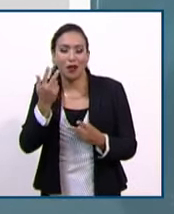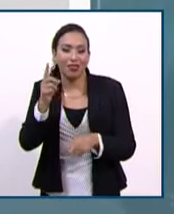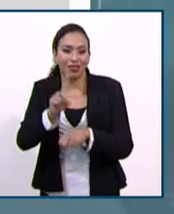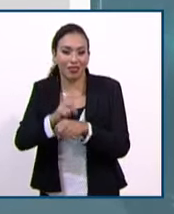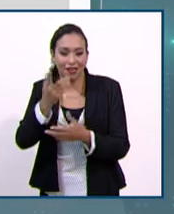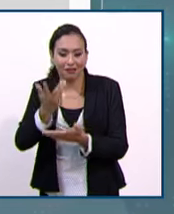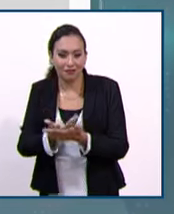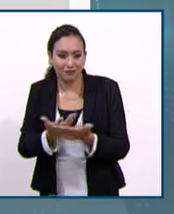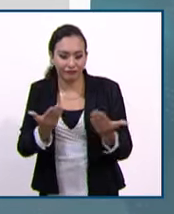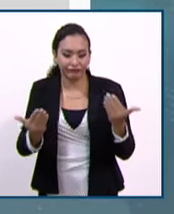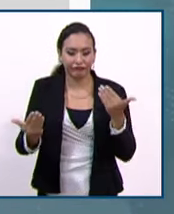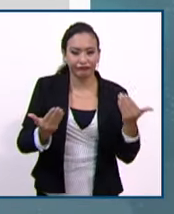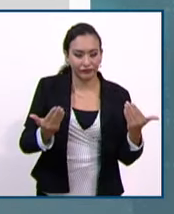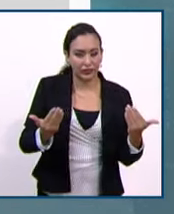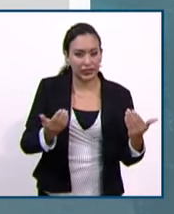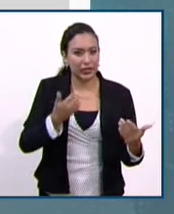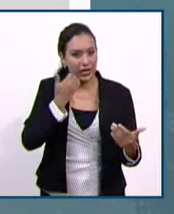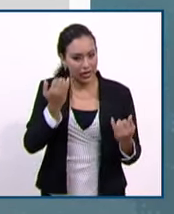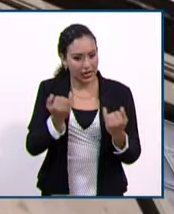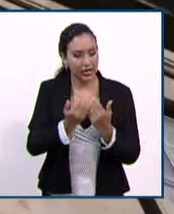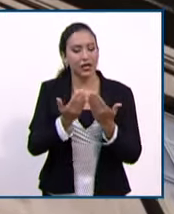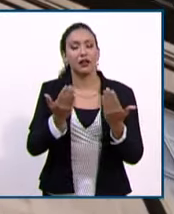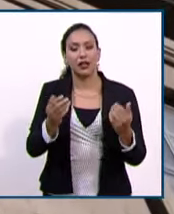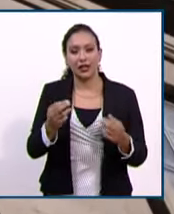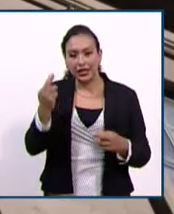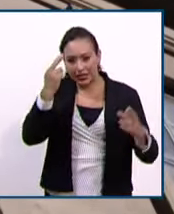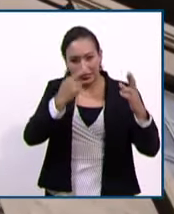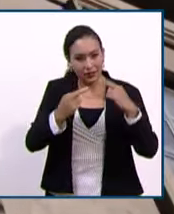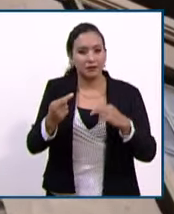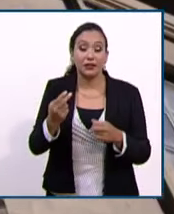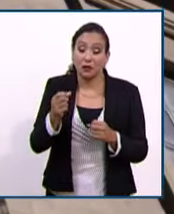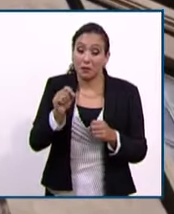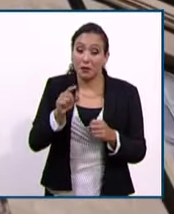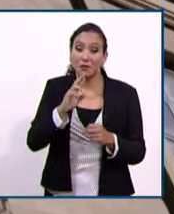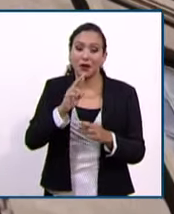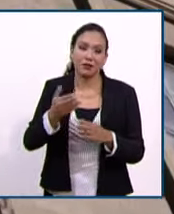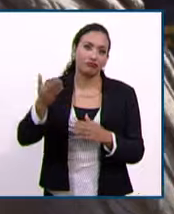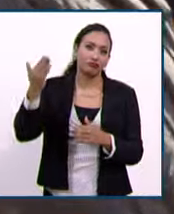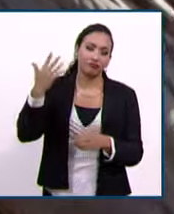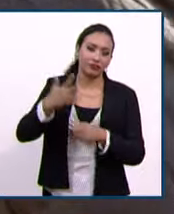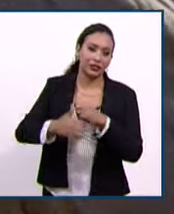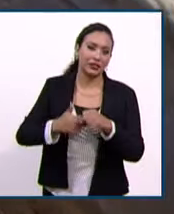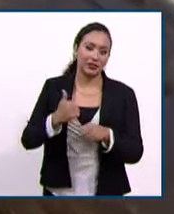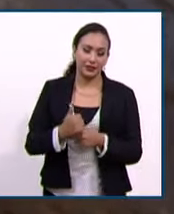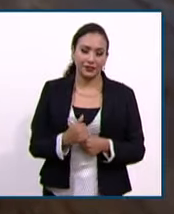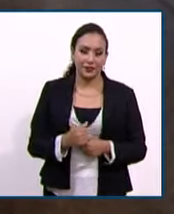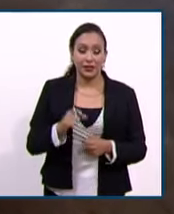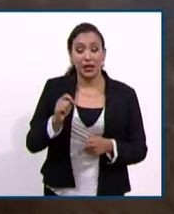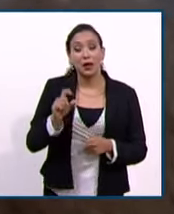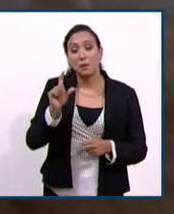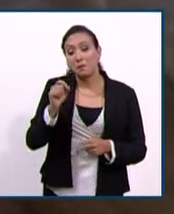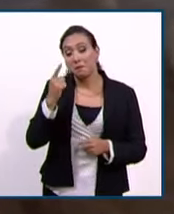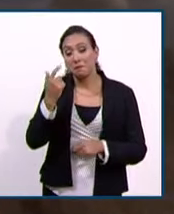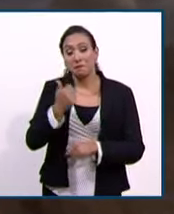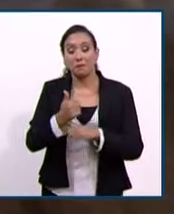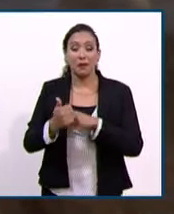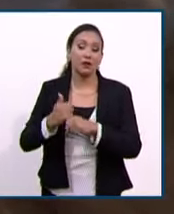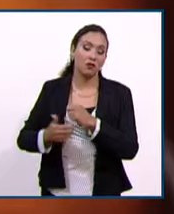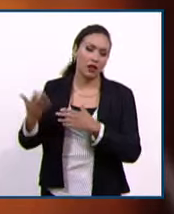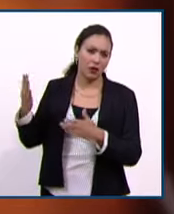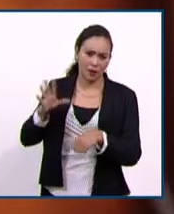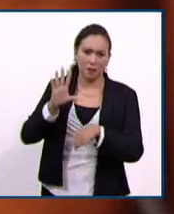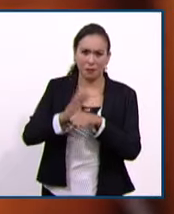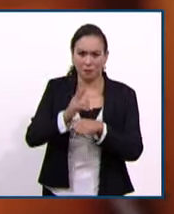resuelto una variedad de asuntos los últimos 15 años. Reconocieron que en 2021 la Corte estableció las licencias de paternidad